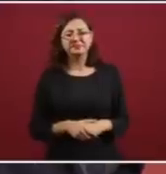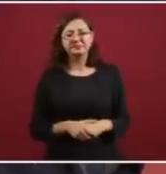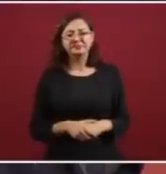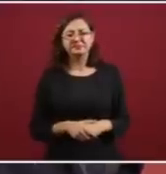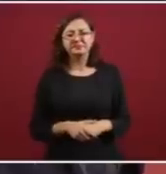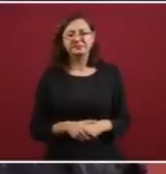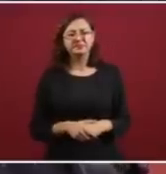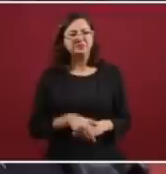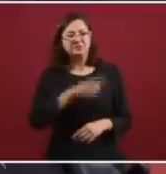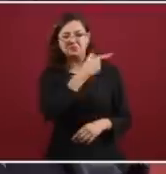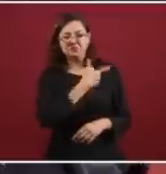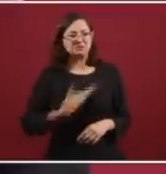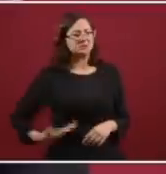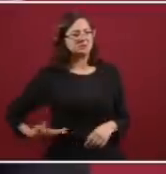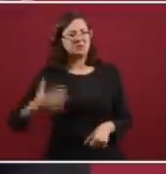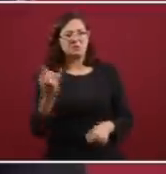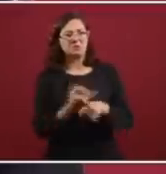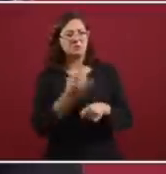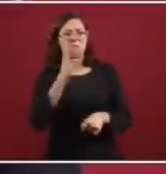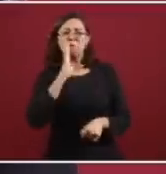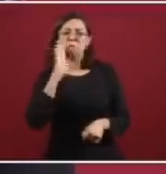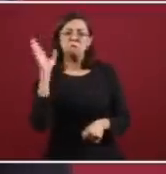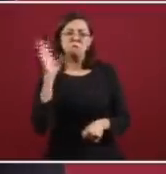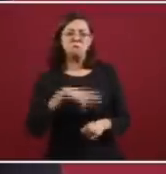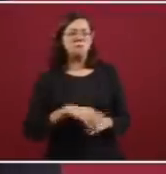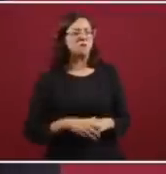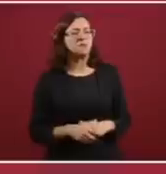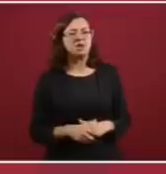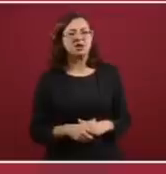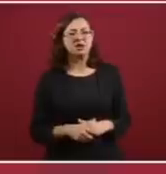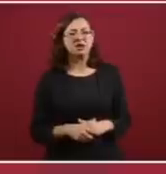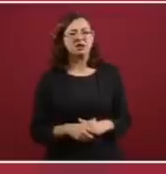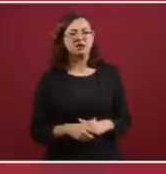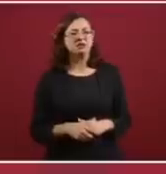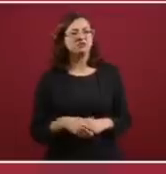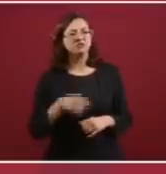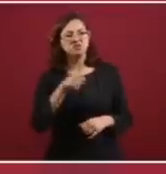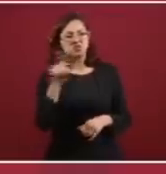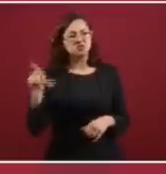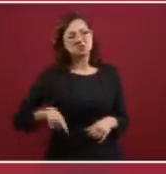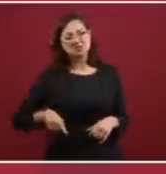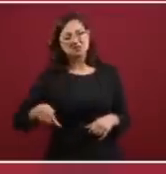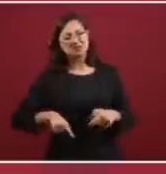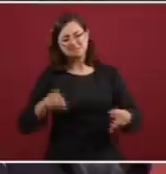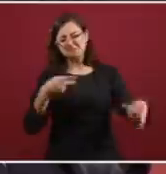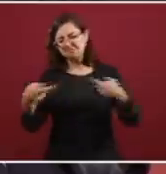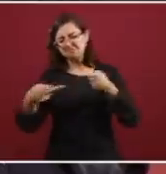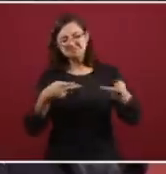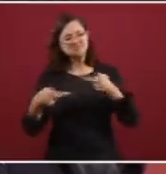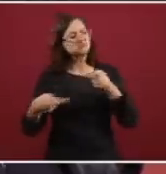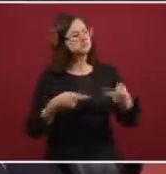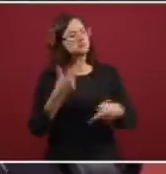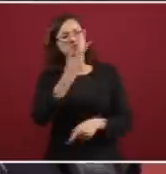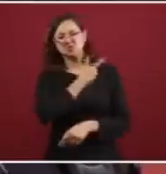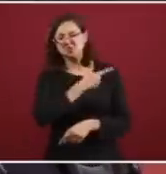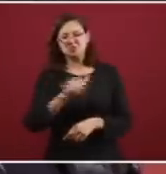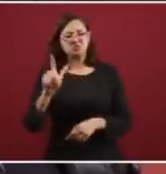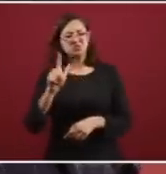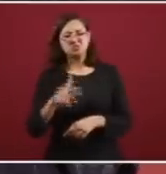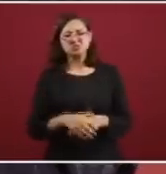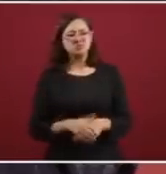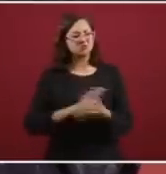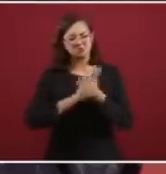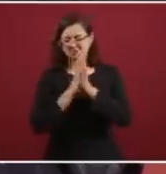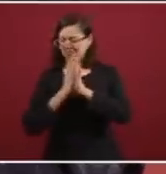el presidente, ni nos gusta su plan de gobierno, ni queremos nada con